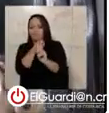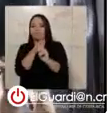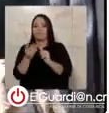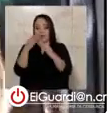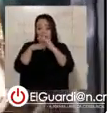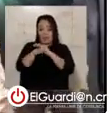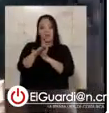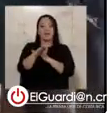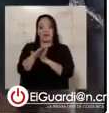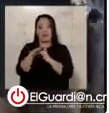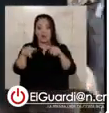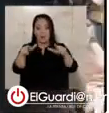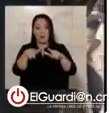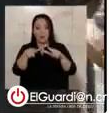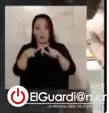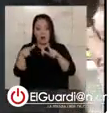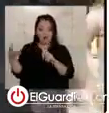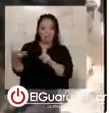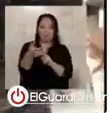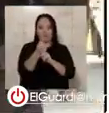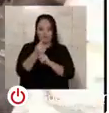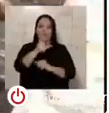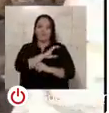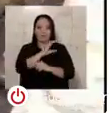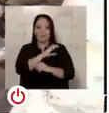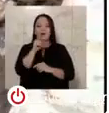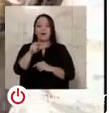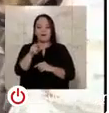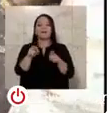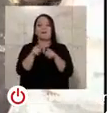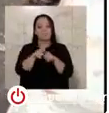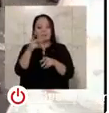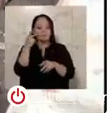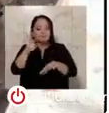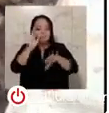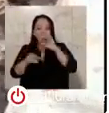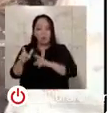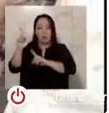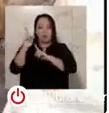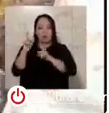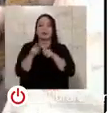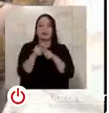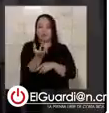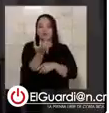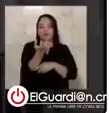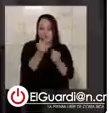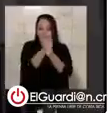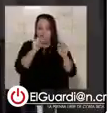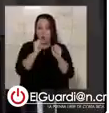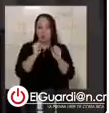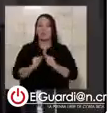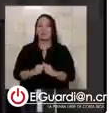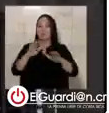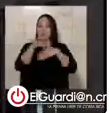allanamiento realizado por la Fuerza Pública, se encontró y se decomisó armas de grueso calibre y granadas de fragmentación.